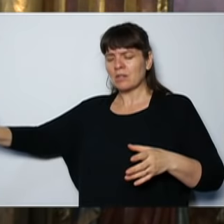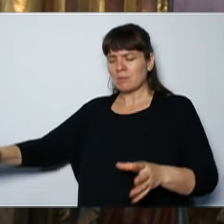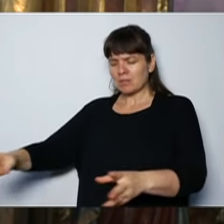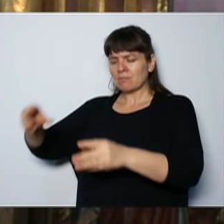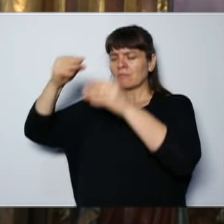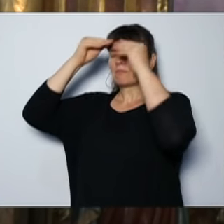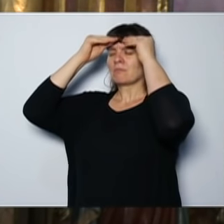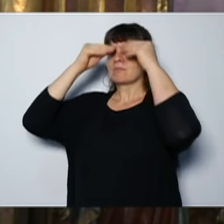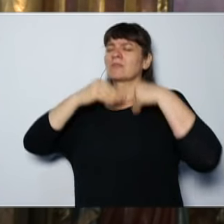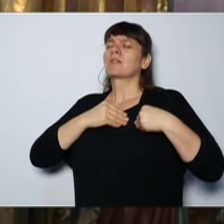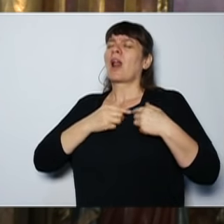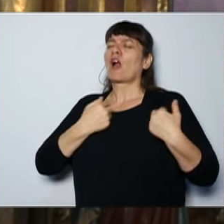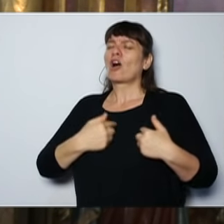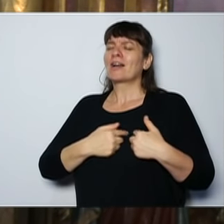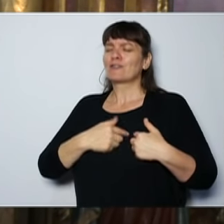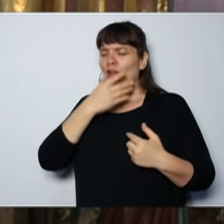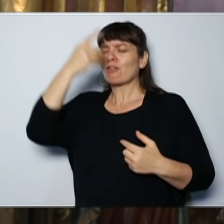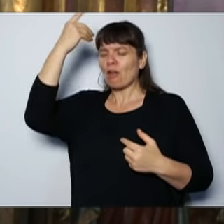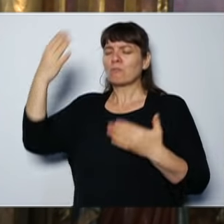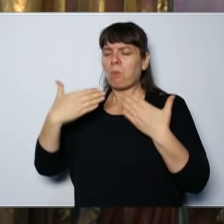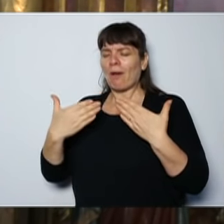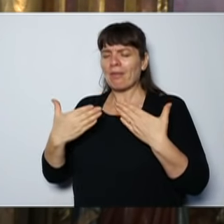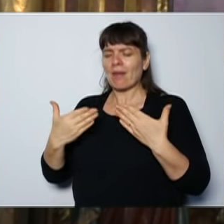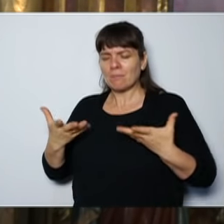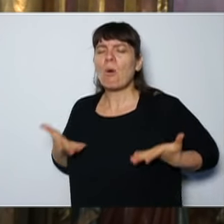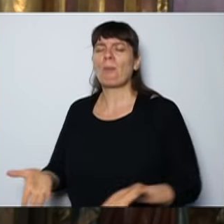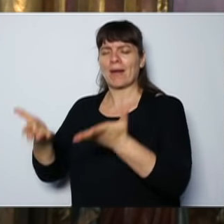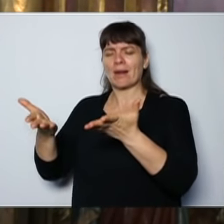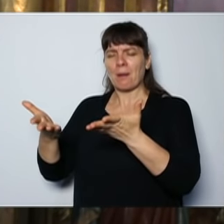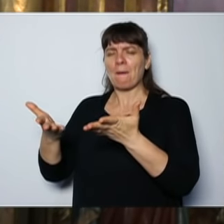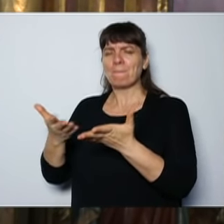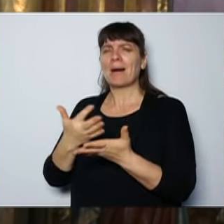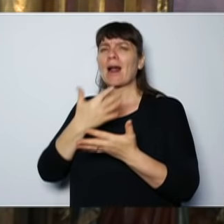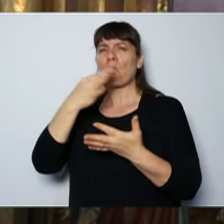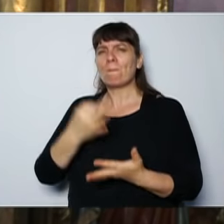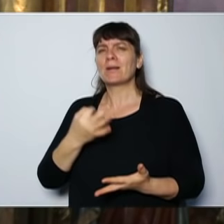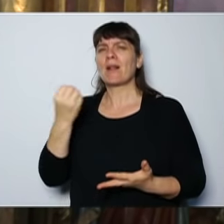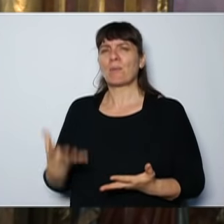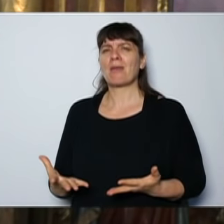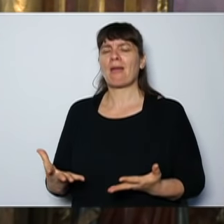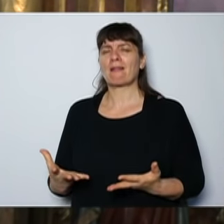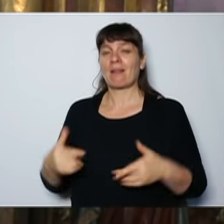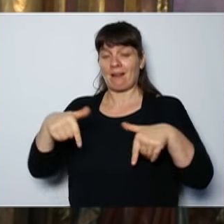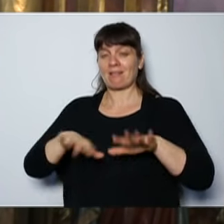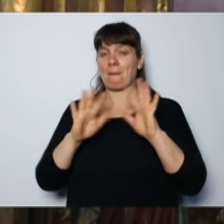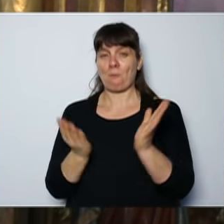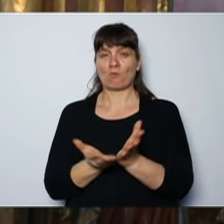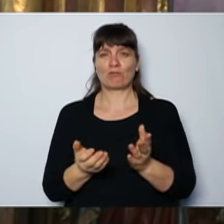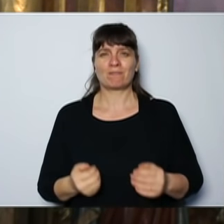puede inspirar en su corazón acciones buenas para hacer el bien en este mundo.